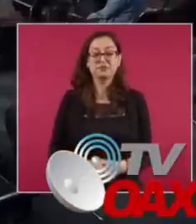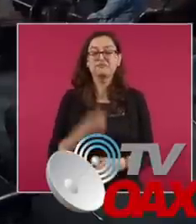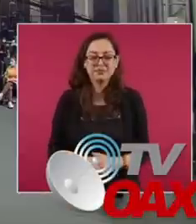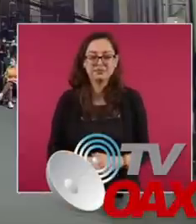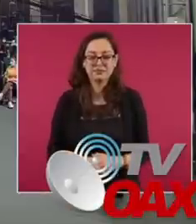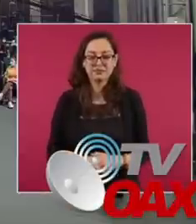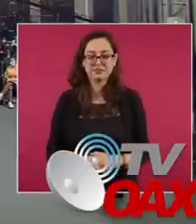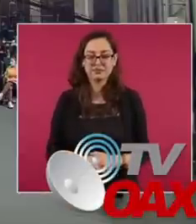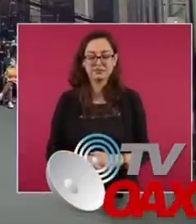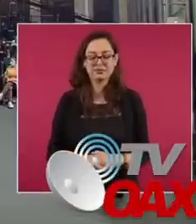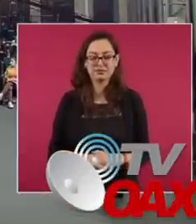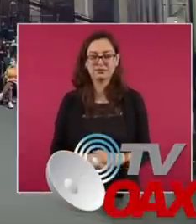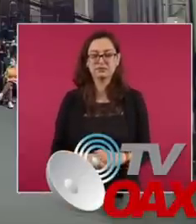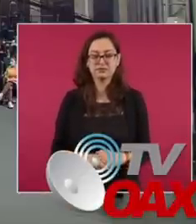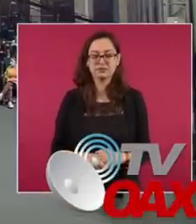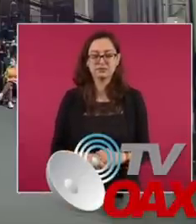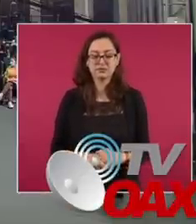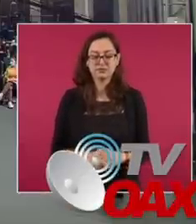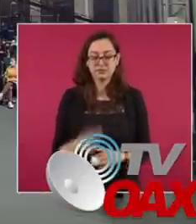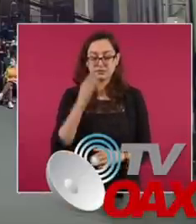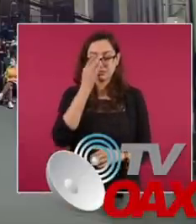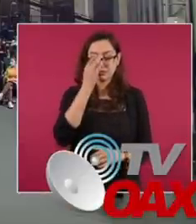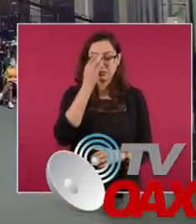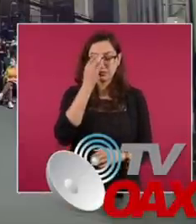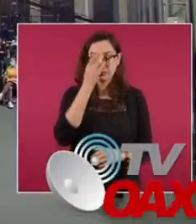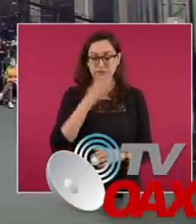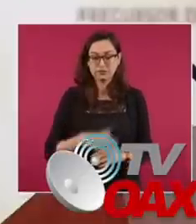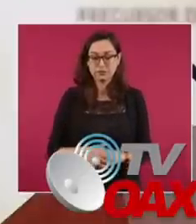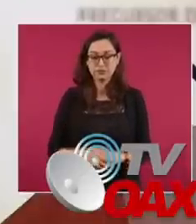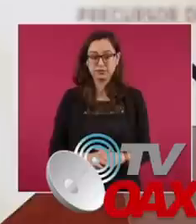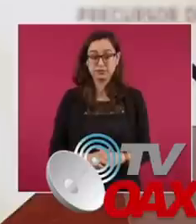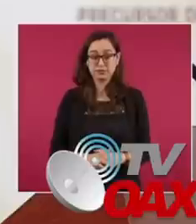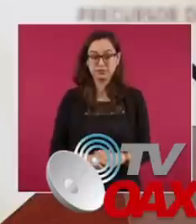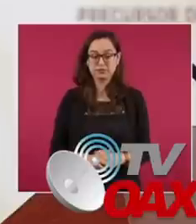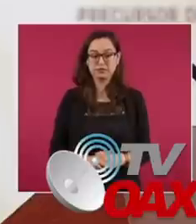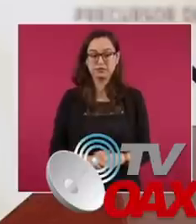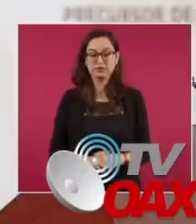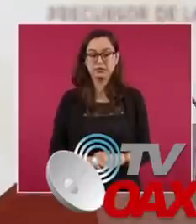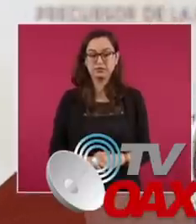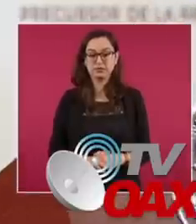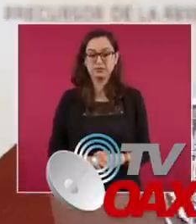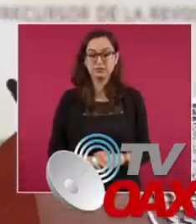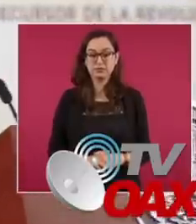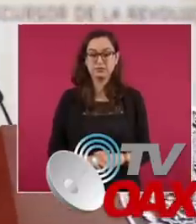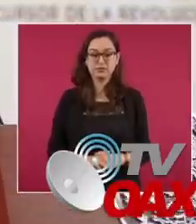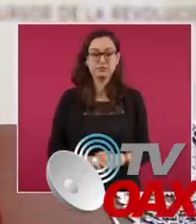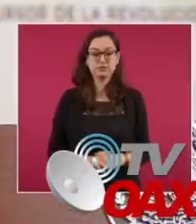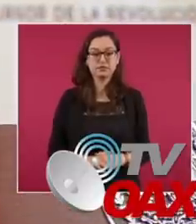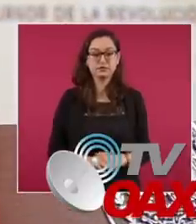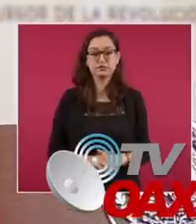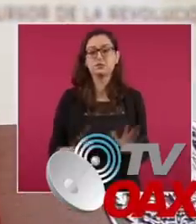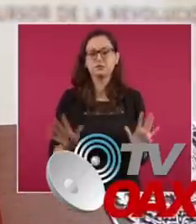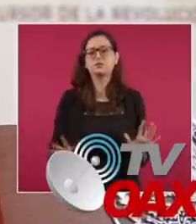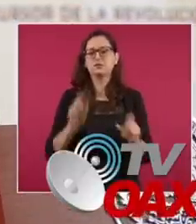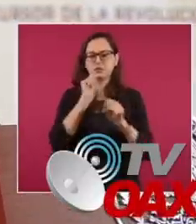¿Mande? Sí, también. No, estamos dando facilidades para que todo el que